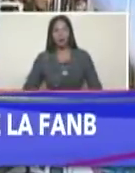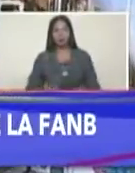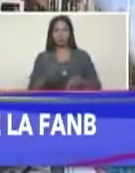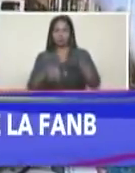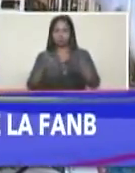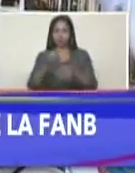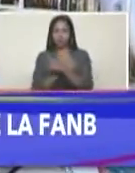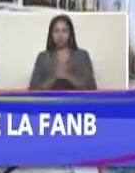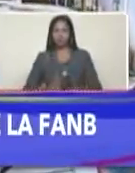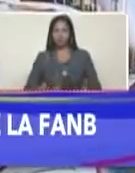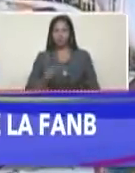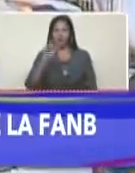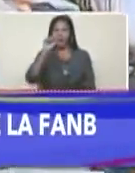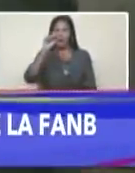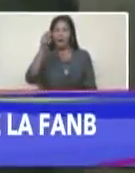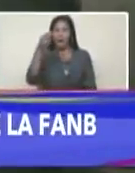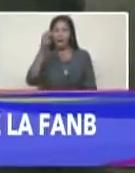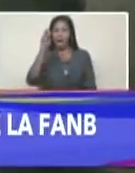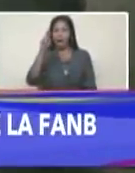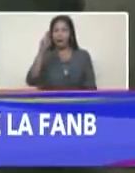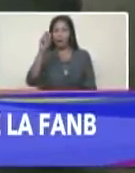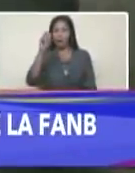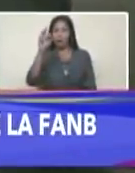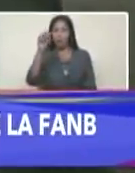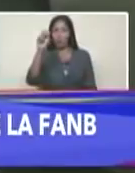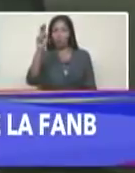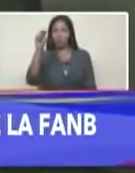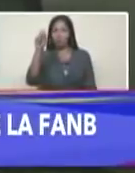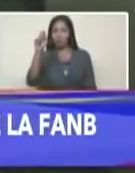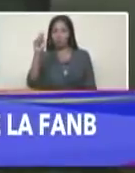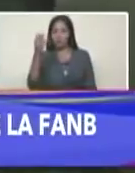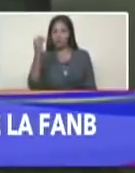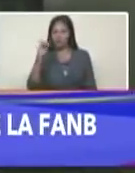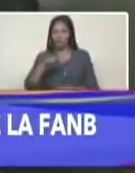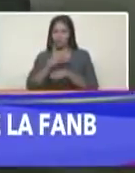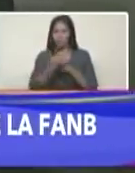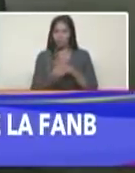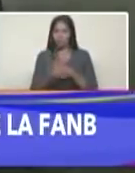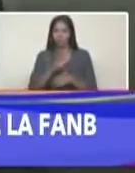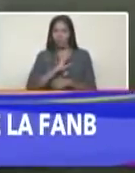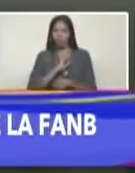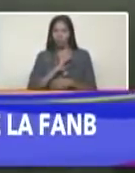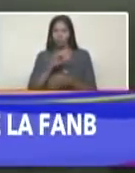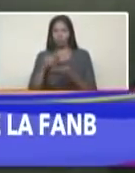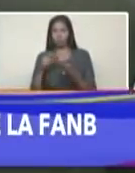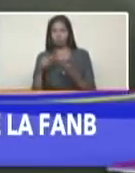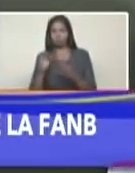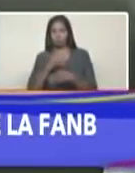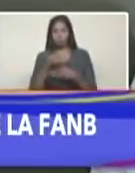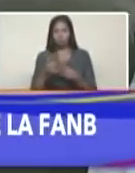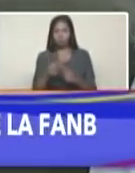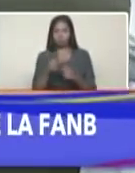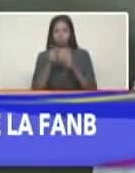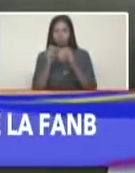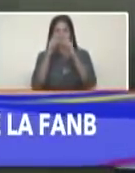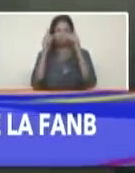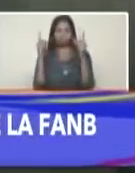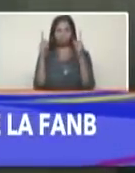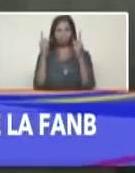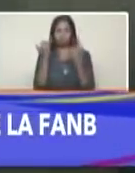Agrofam. Agrofam, que tiene un proyecto de genética fenotípica, genotípica increíble